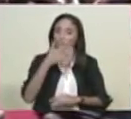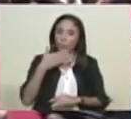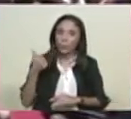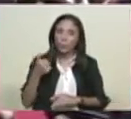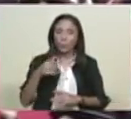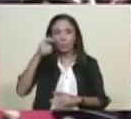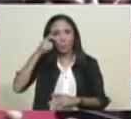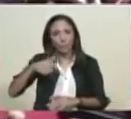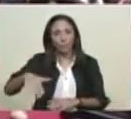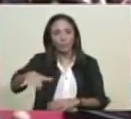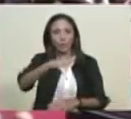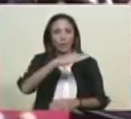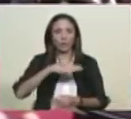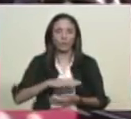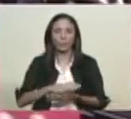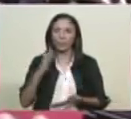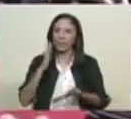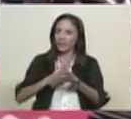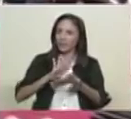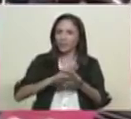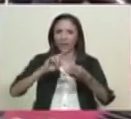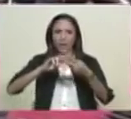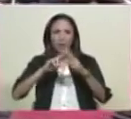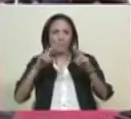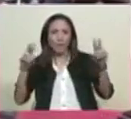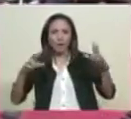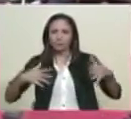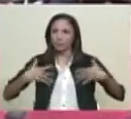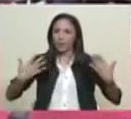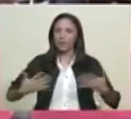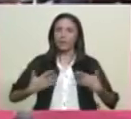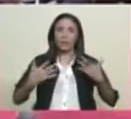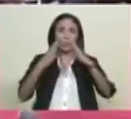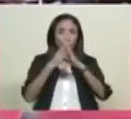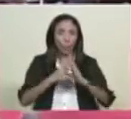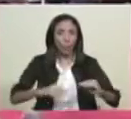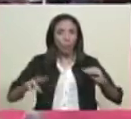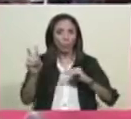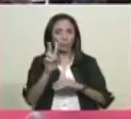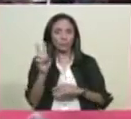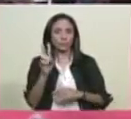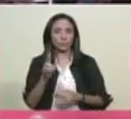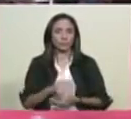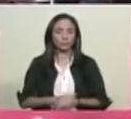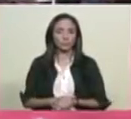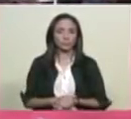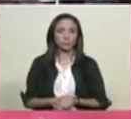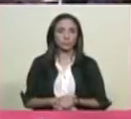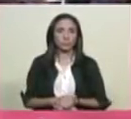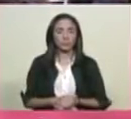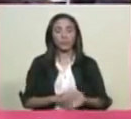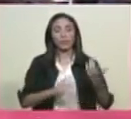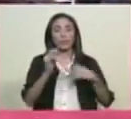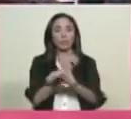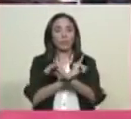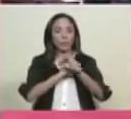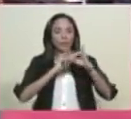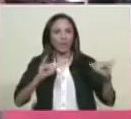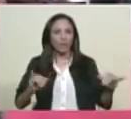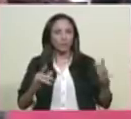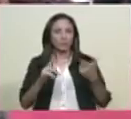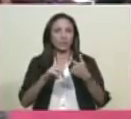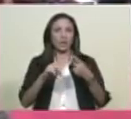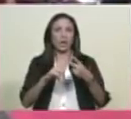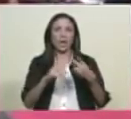pueblo, el derecho a la prosperidad y a la felicidad de nuestro pueblo, el derecho a la independencia, a la soberanía,